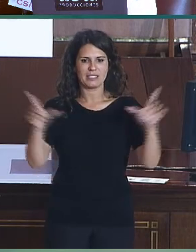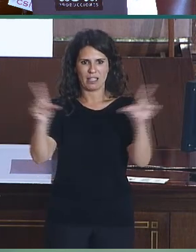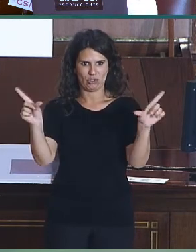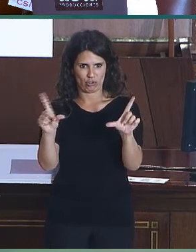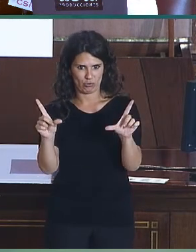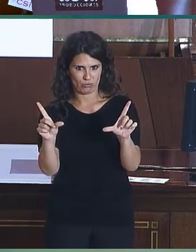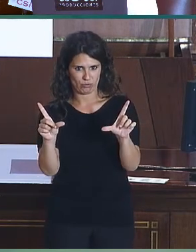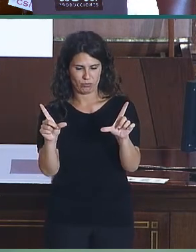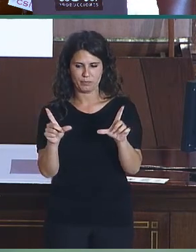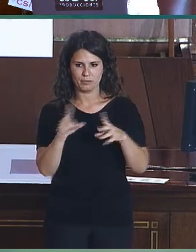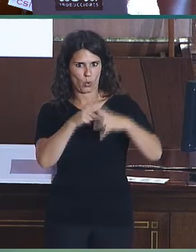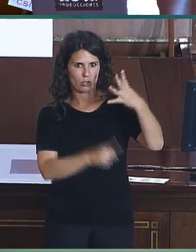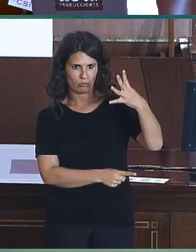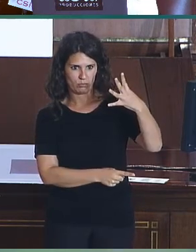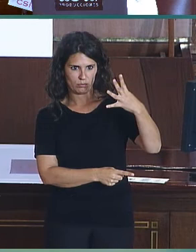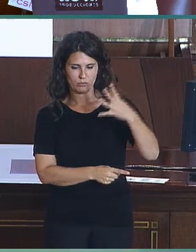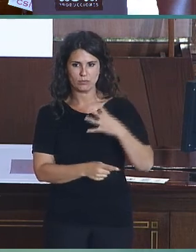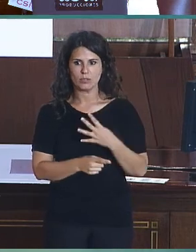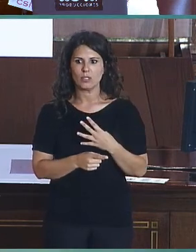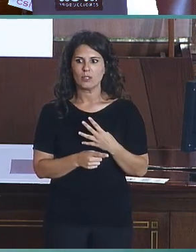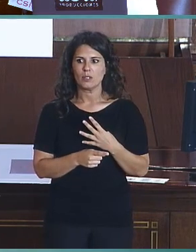televisión. Todos son